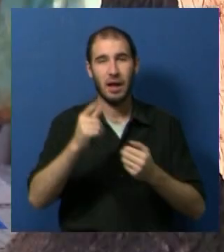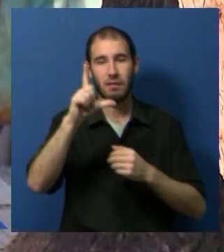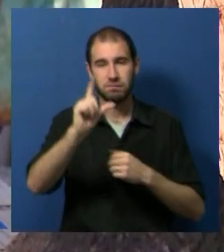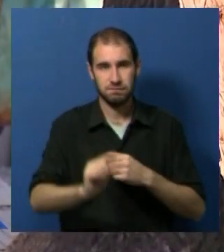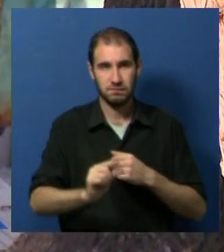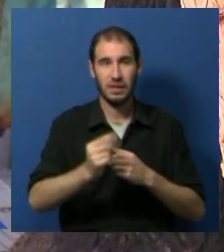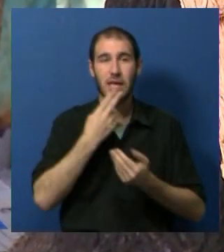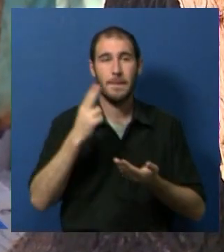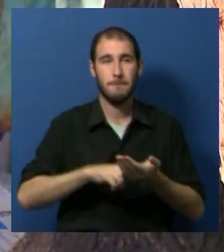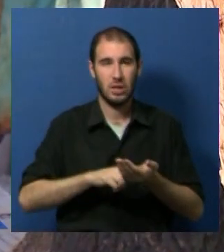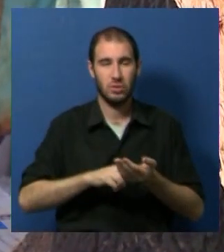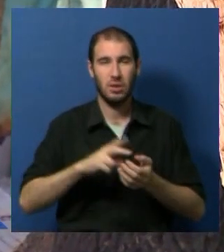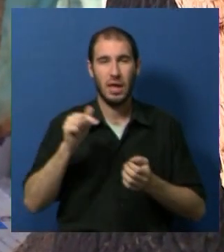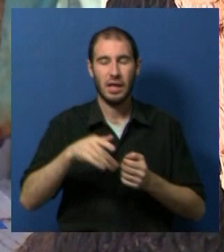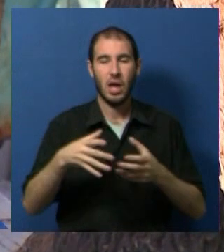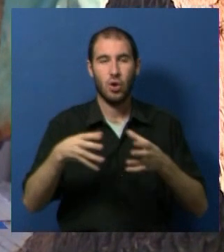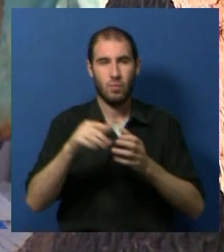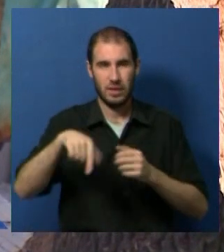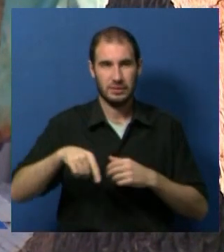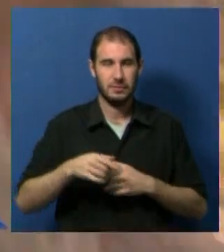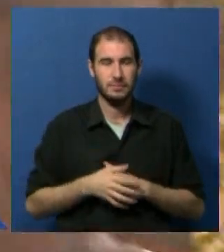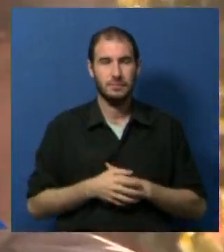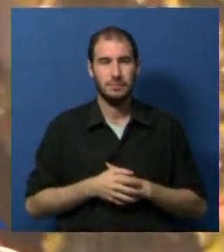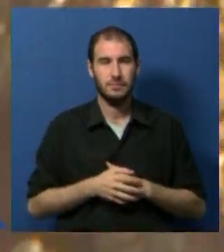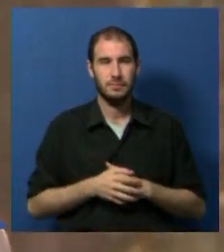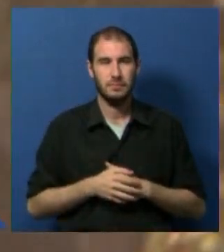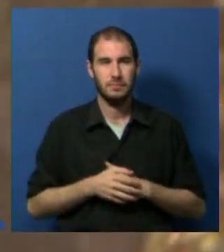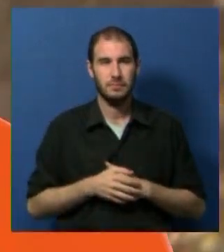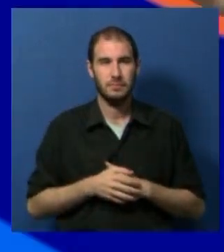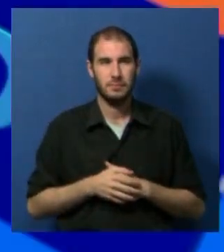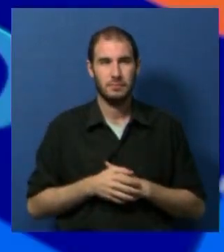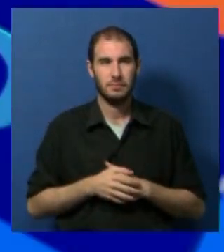reducción de impuestos que afectan al sector.